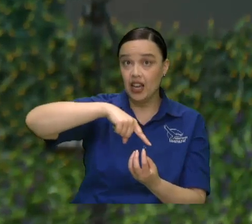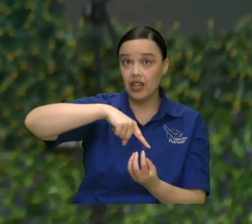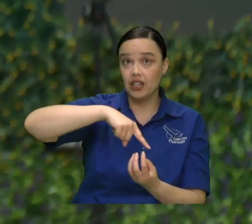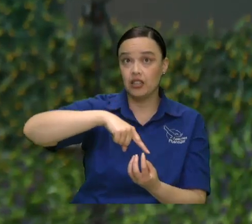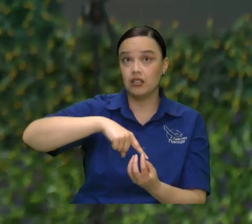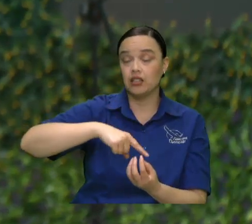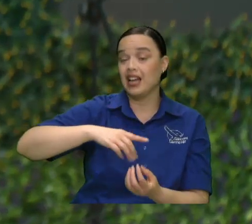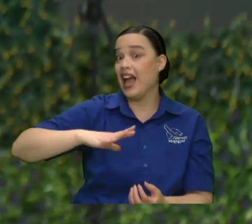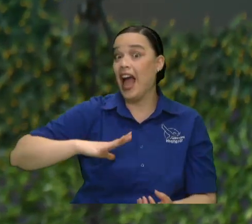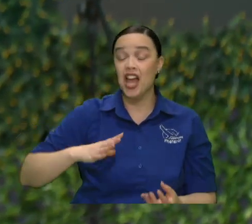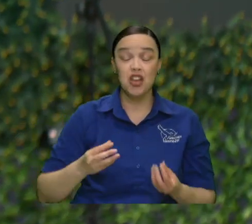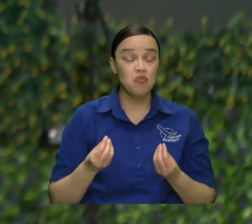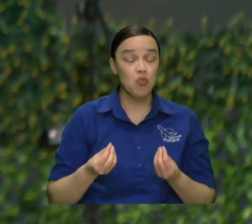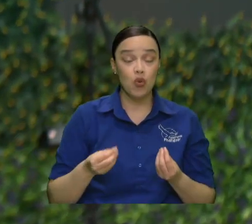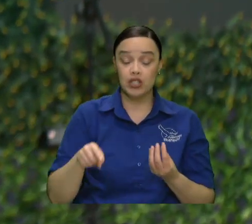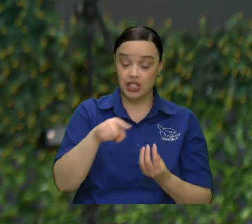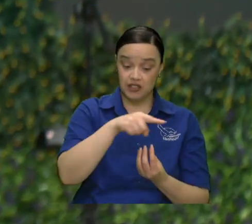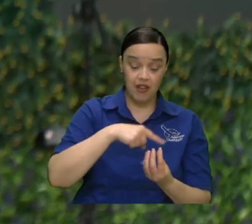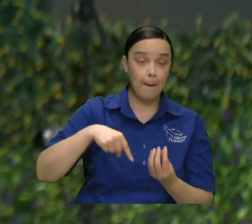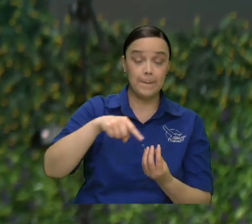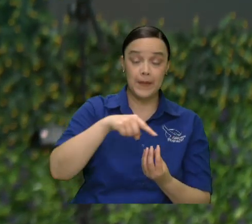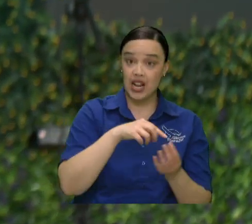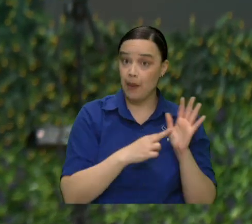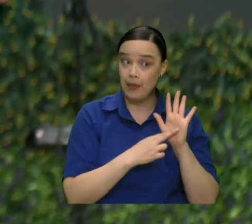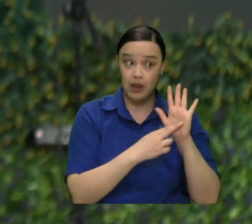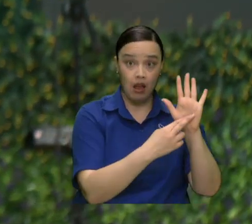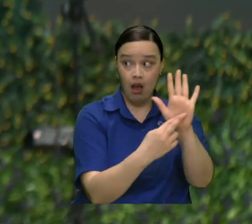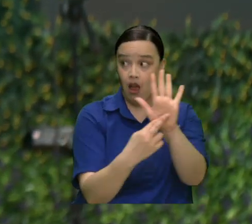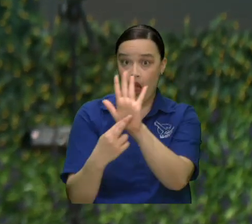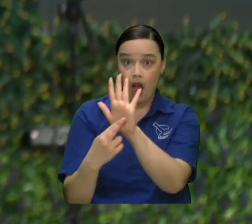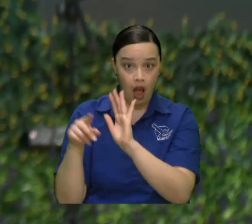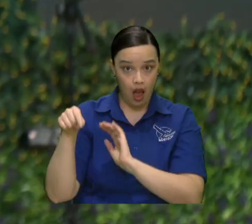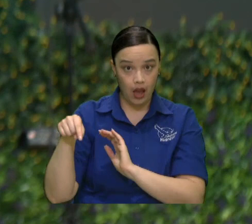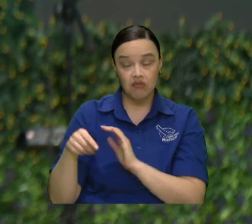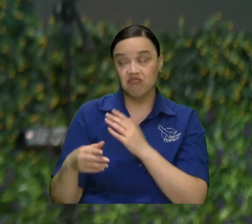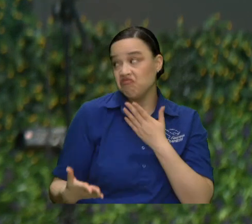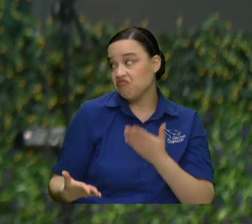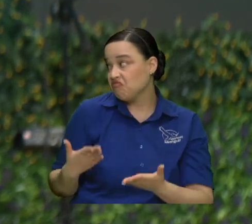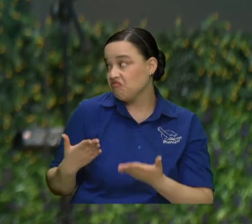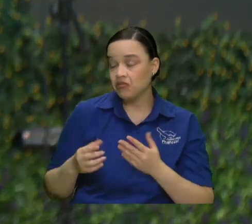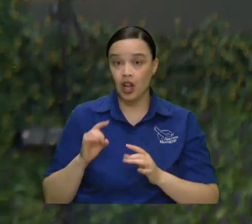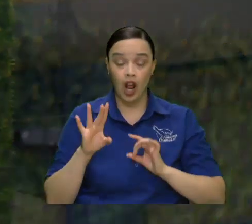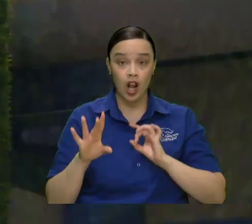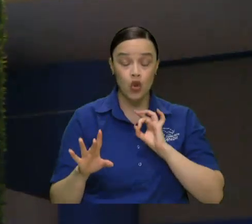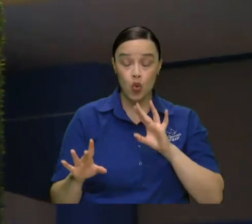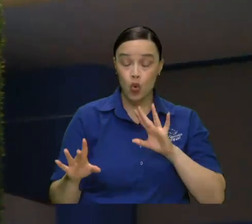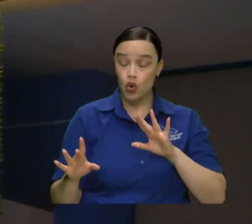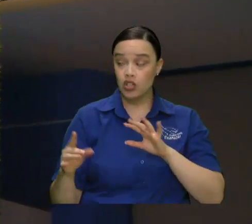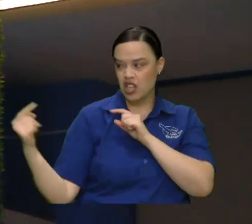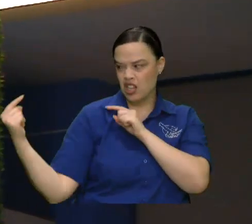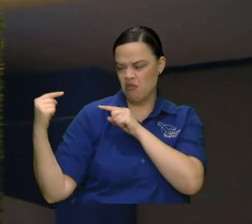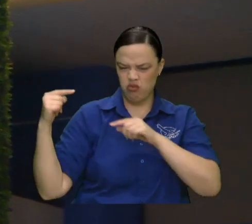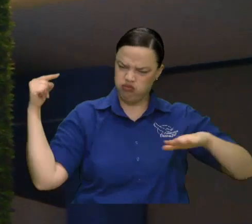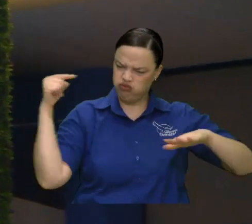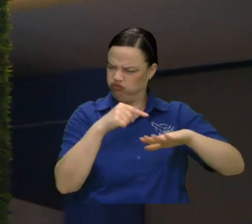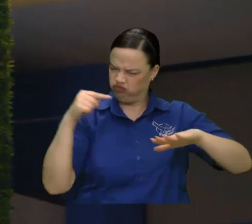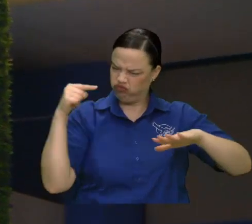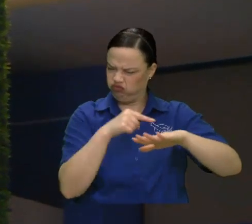hay muchas familias aquí representadas quizás alguno de estos enemigos los no estaba asediando y la estado